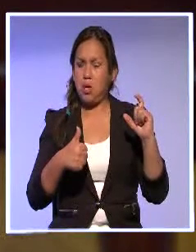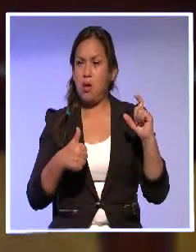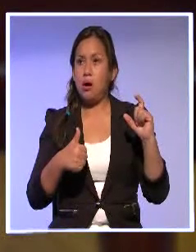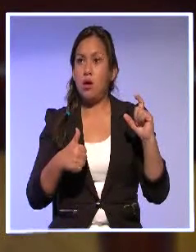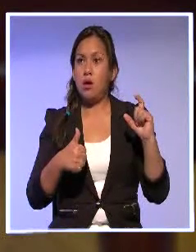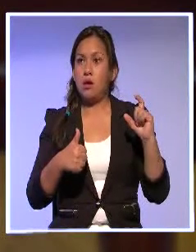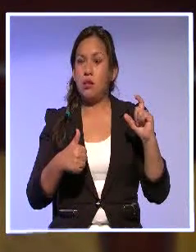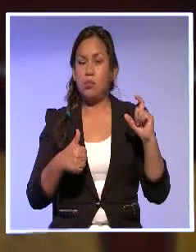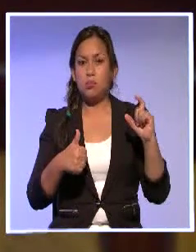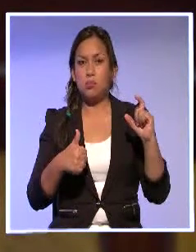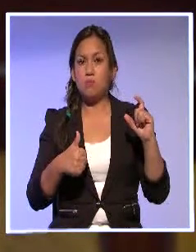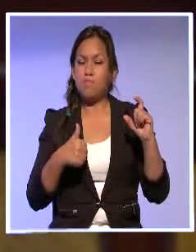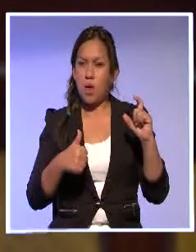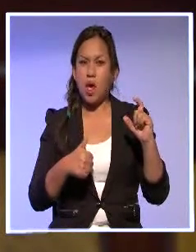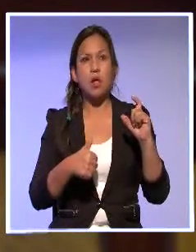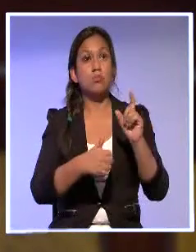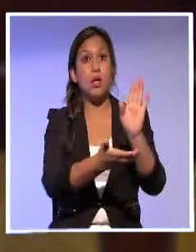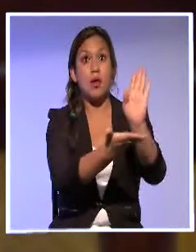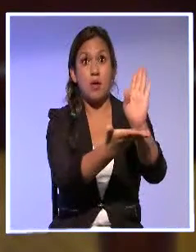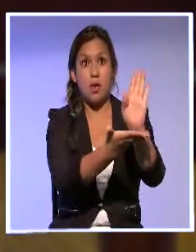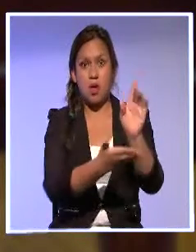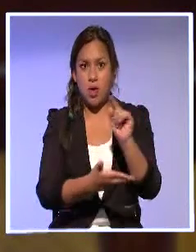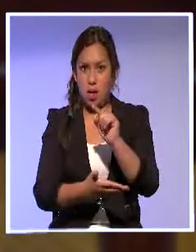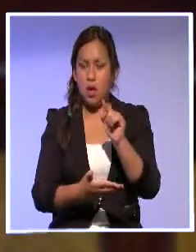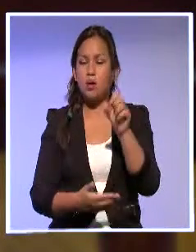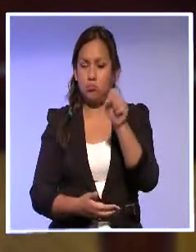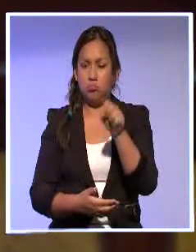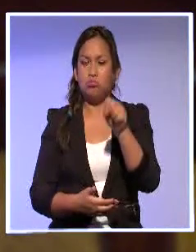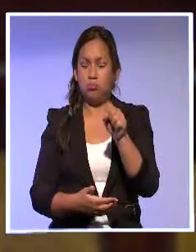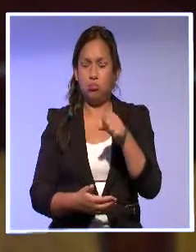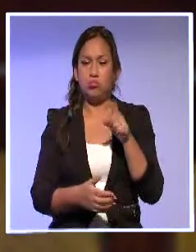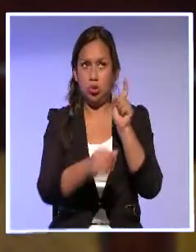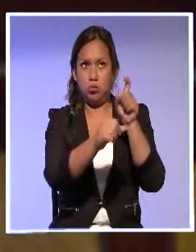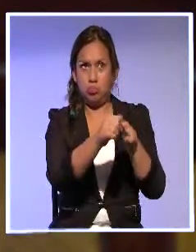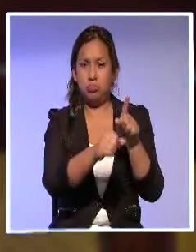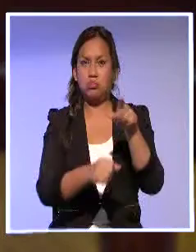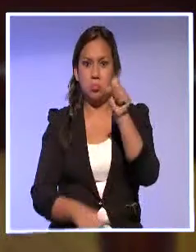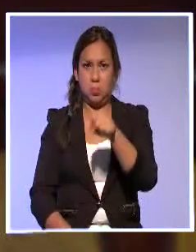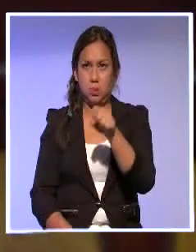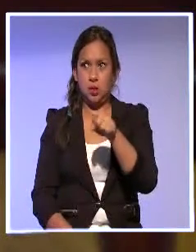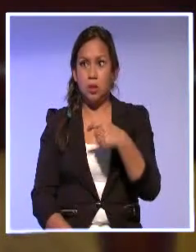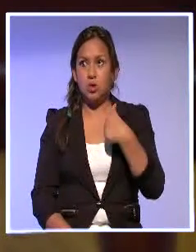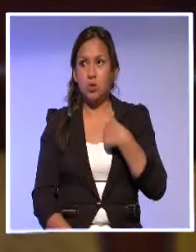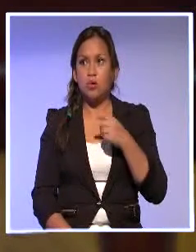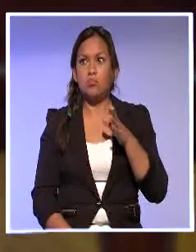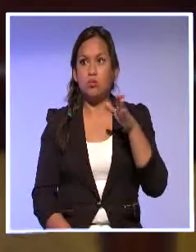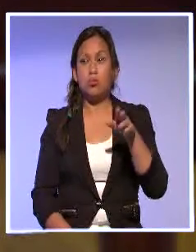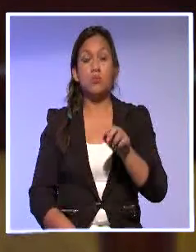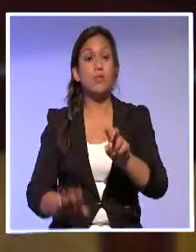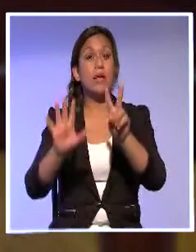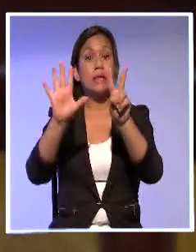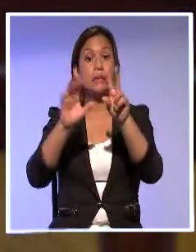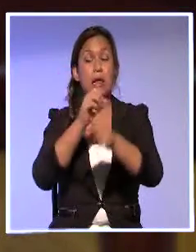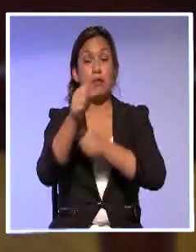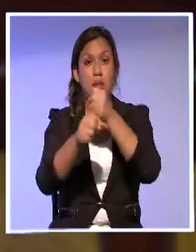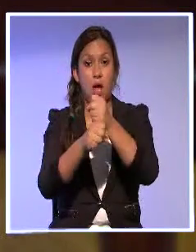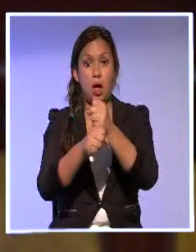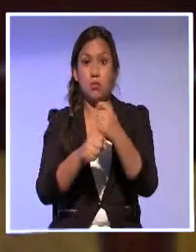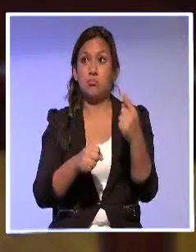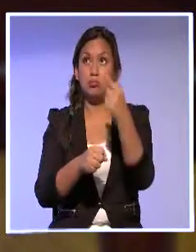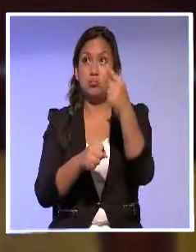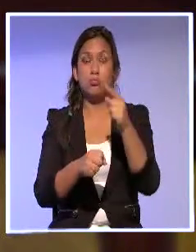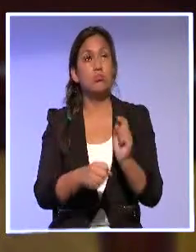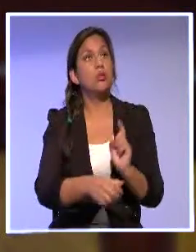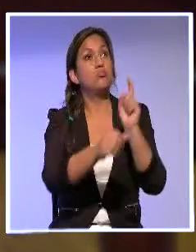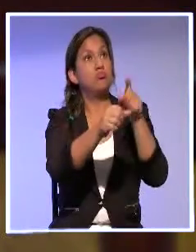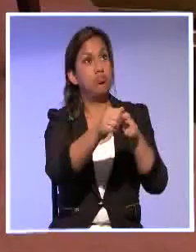servicios digamos es seguro y todo seguridad social sí sí sí sí sí llega parte y vaya a siete años al seguro social de ella